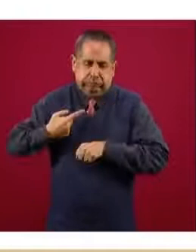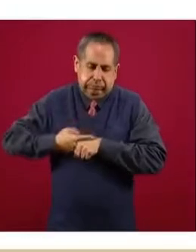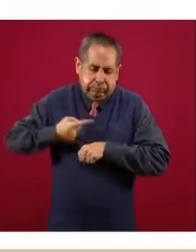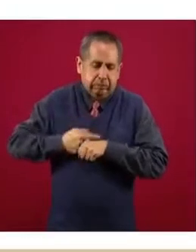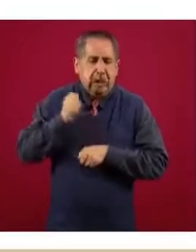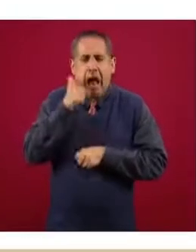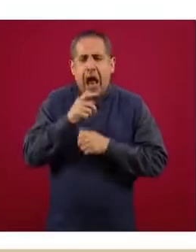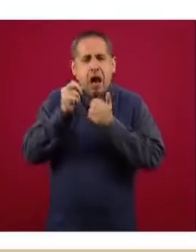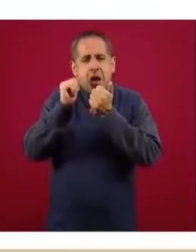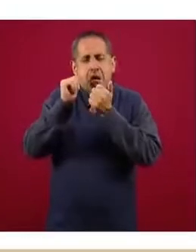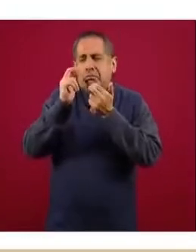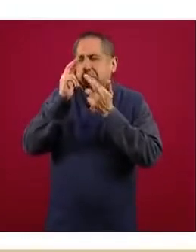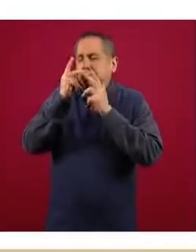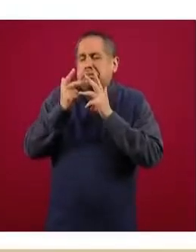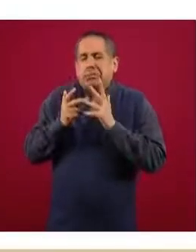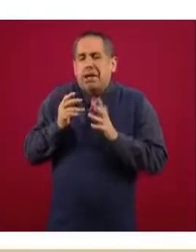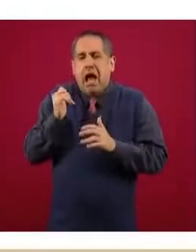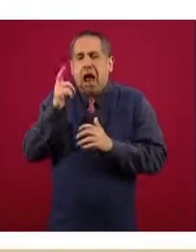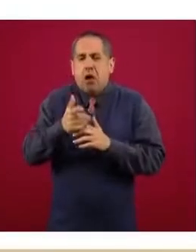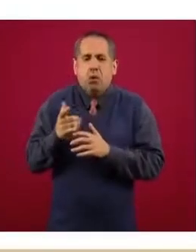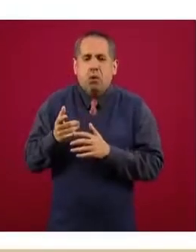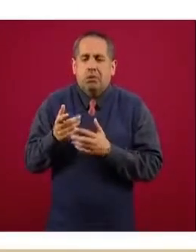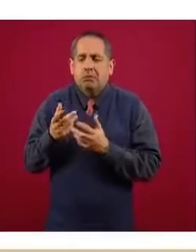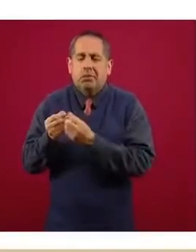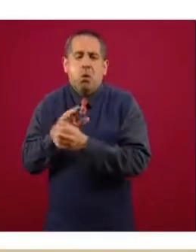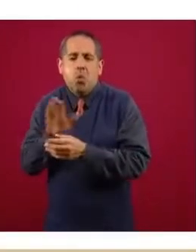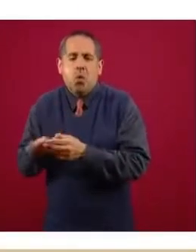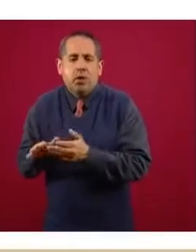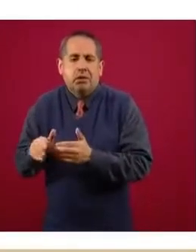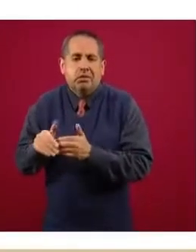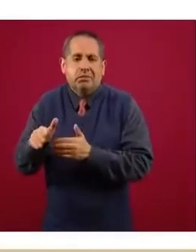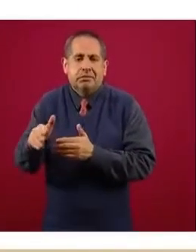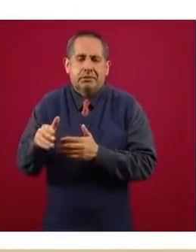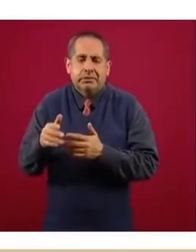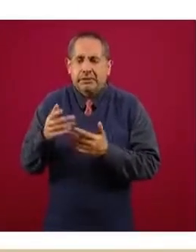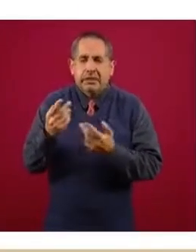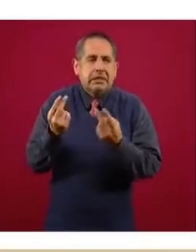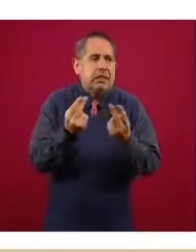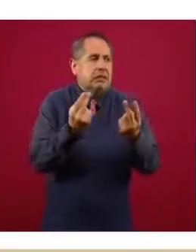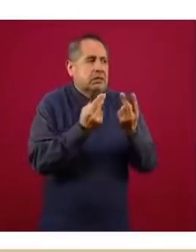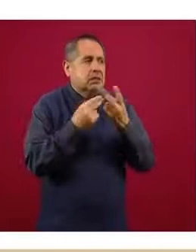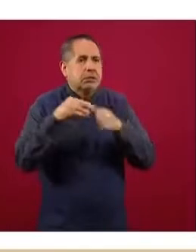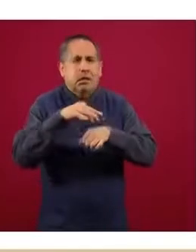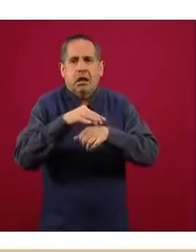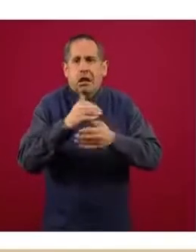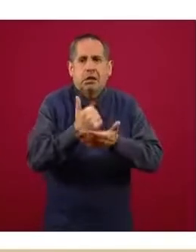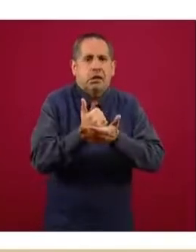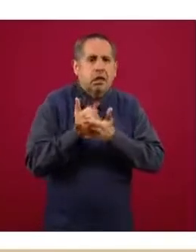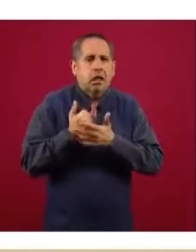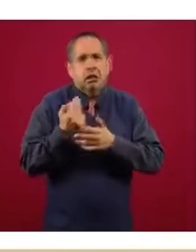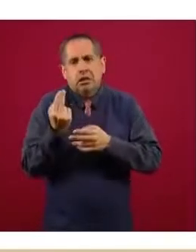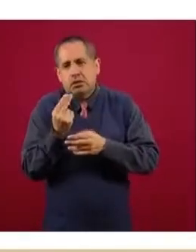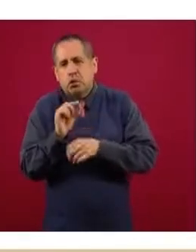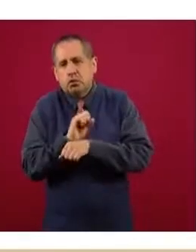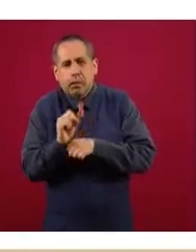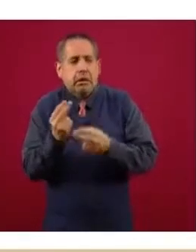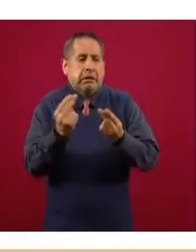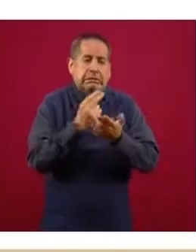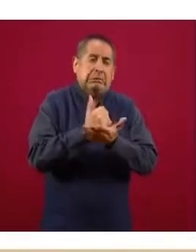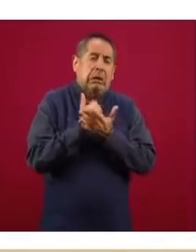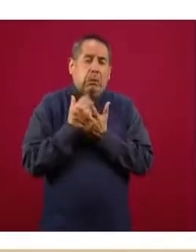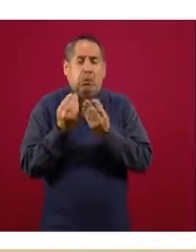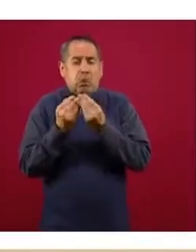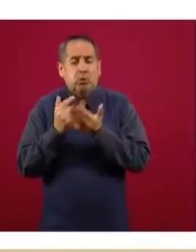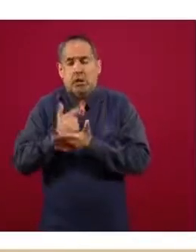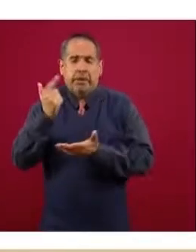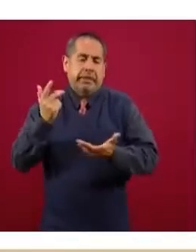o envejecimientos que se acompañan de comorbilidades y que los llevan a las dependencias, a dependencias leves o a dependencias